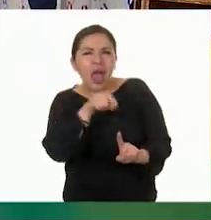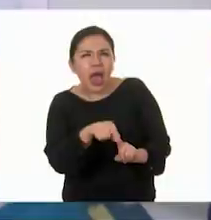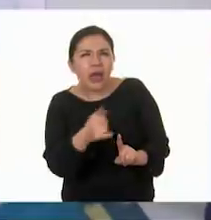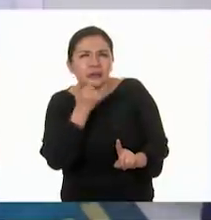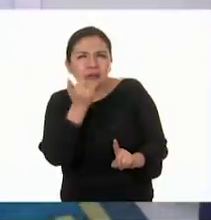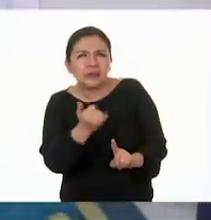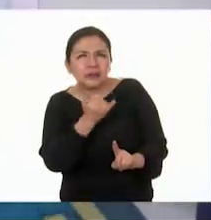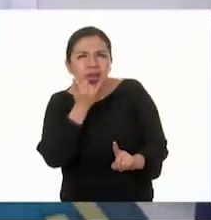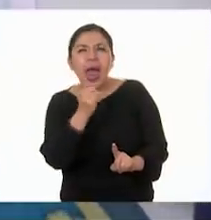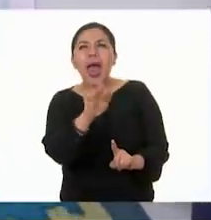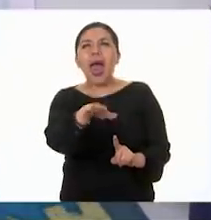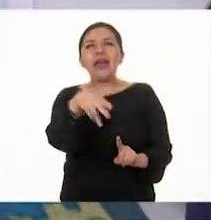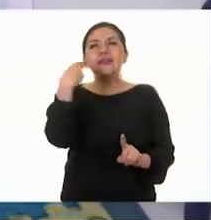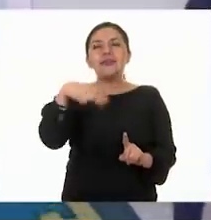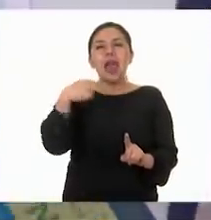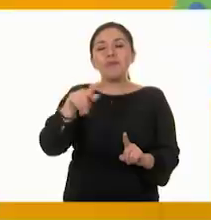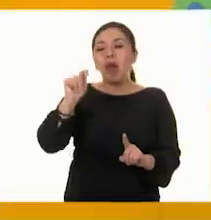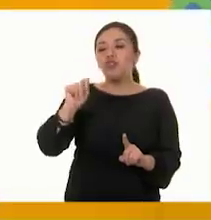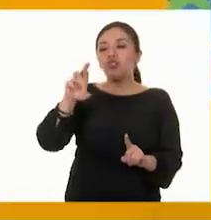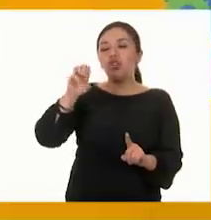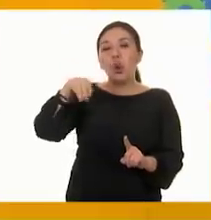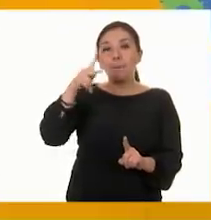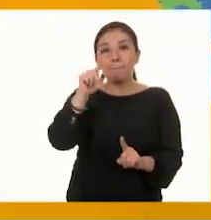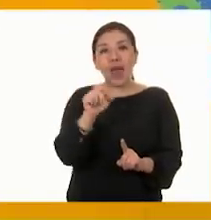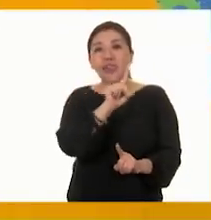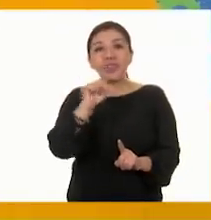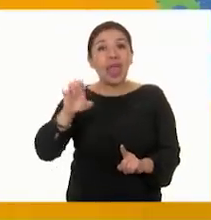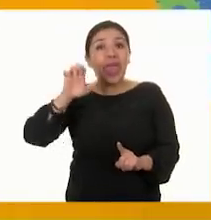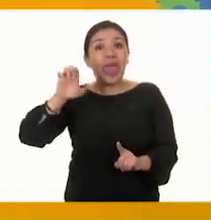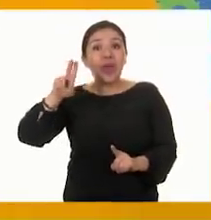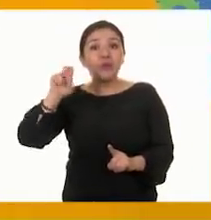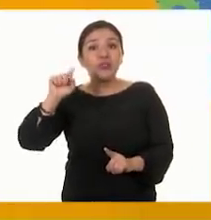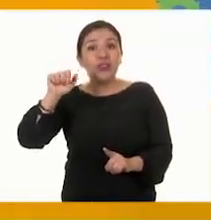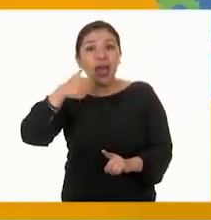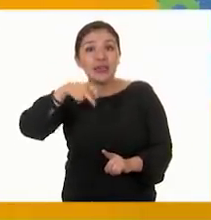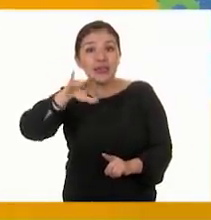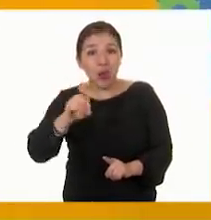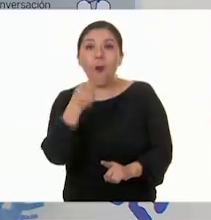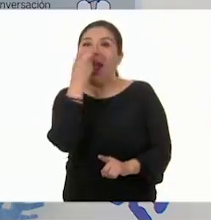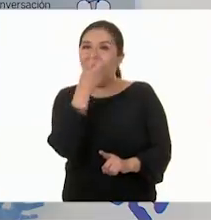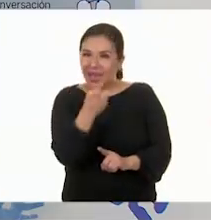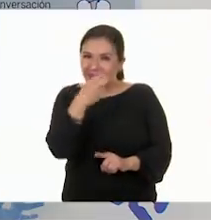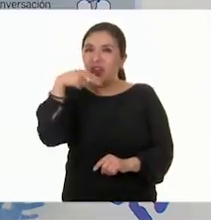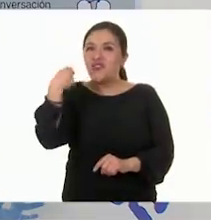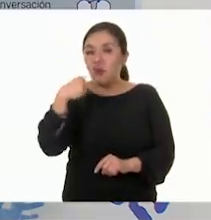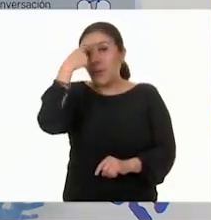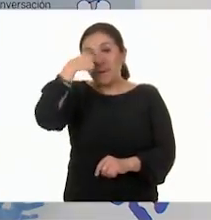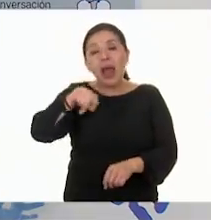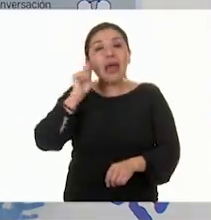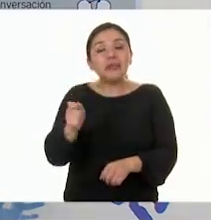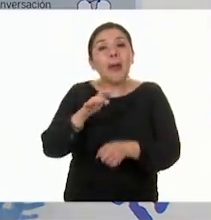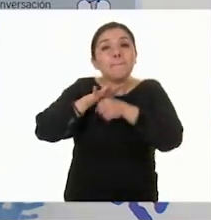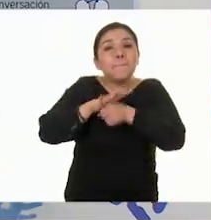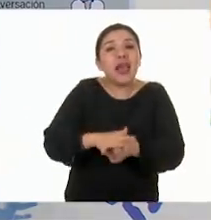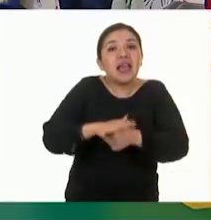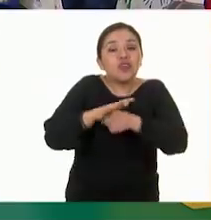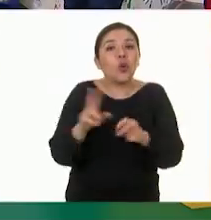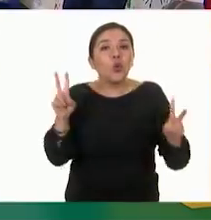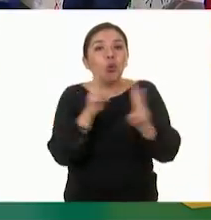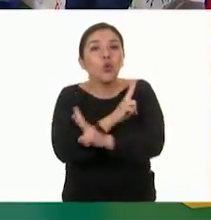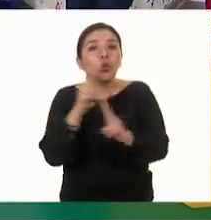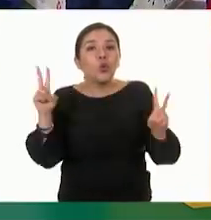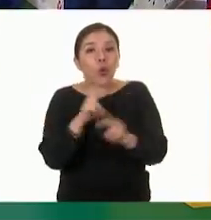ser trompas de Eustaquio. Trompas de Eustaquio, exactamente, que es el que regula la presión de aire con el